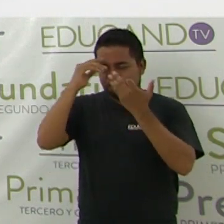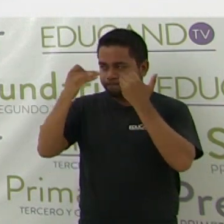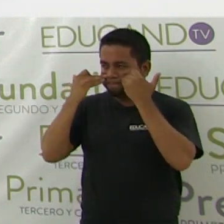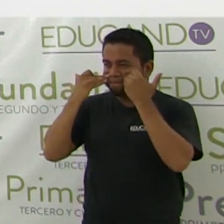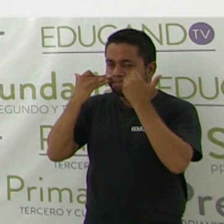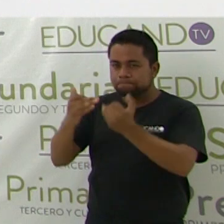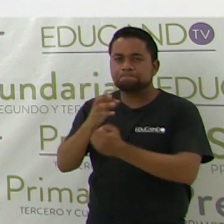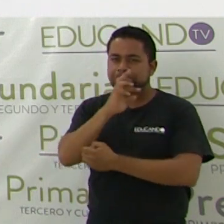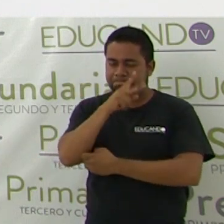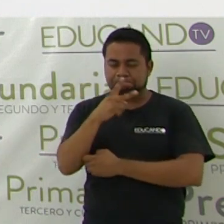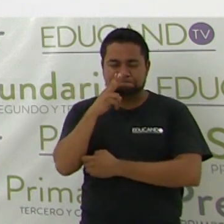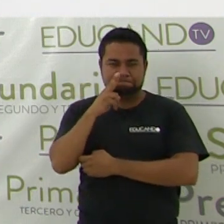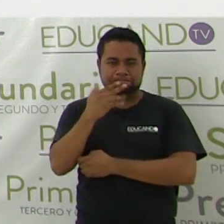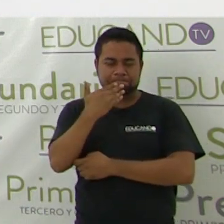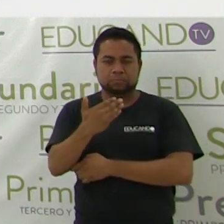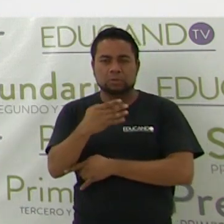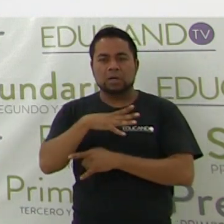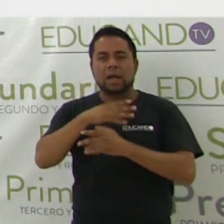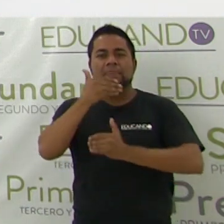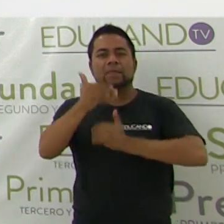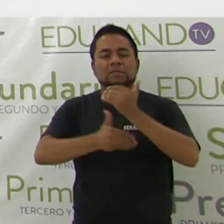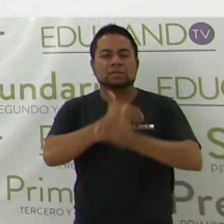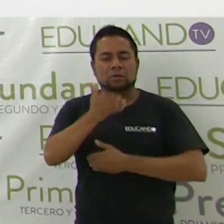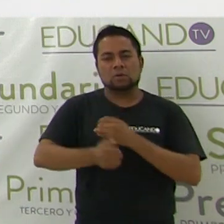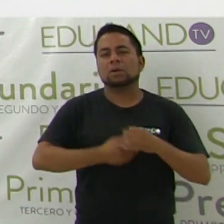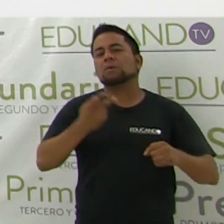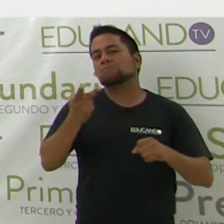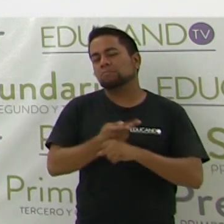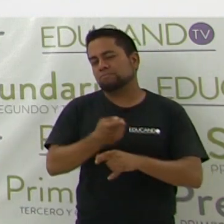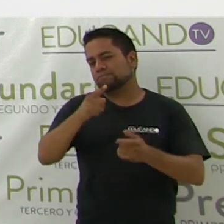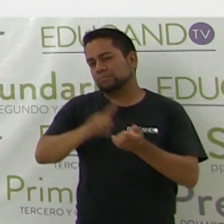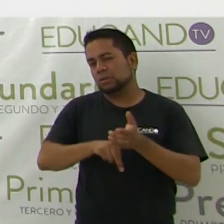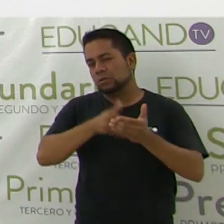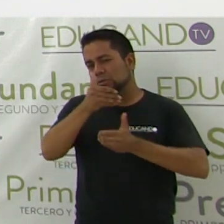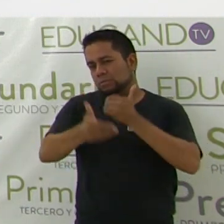bien. En el desarrollo, ¿qué pasa en el desarrollo?